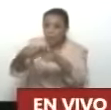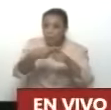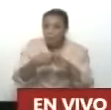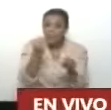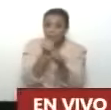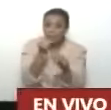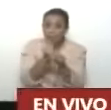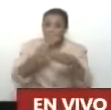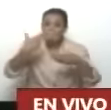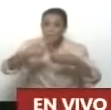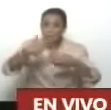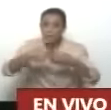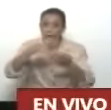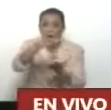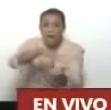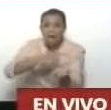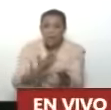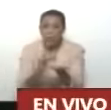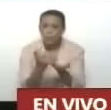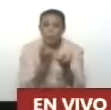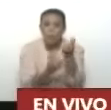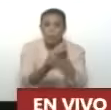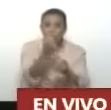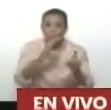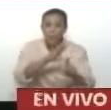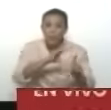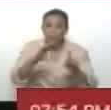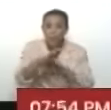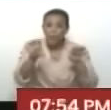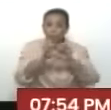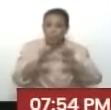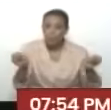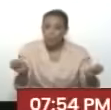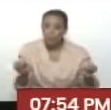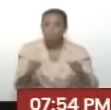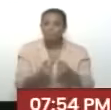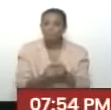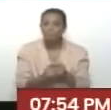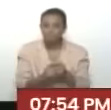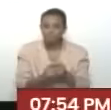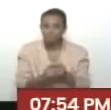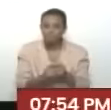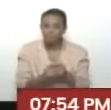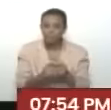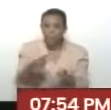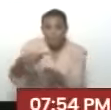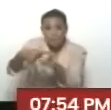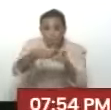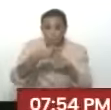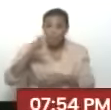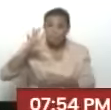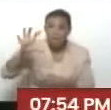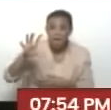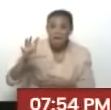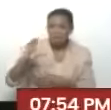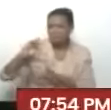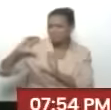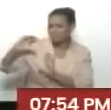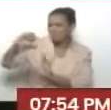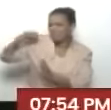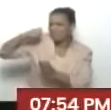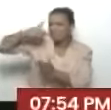minería, petróleo, agricultura, comercio, cultura, educación. Con Bielorrusia tenemos relaciones de